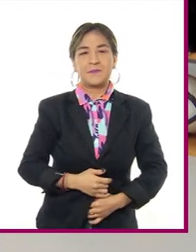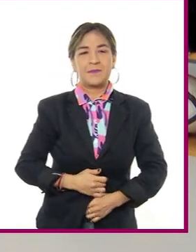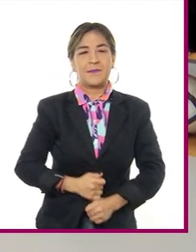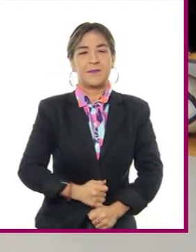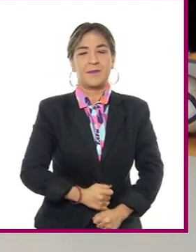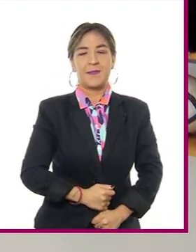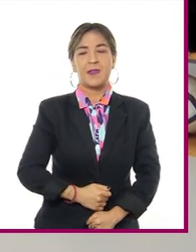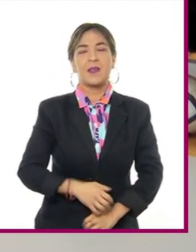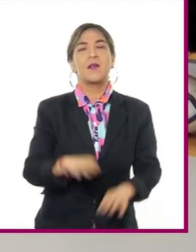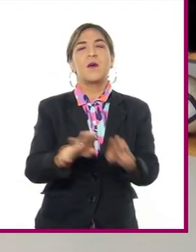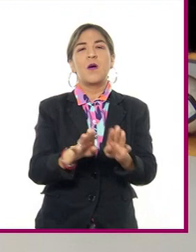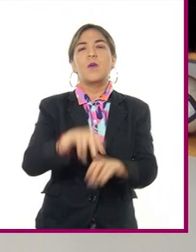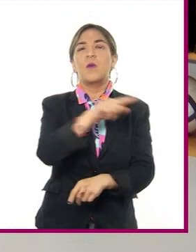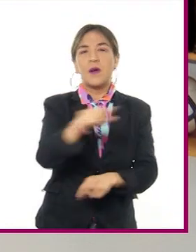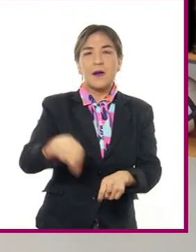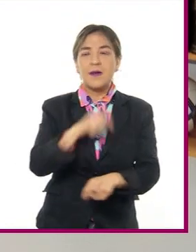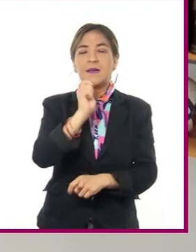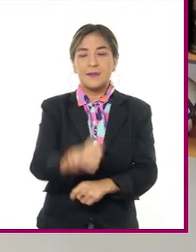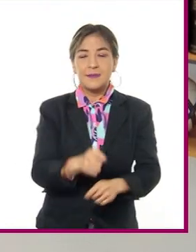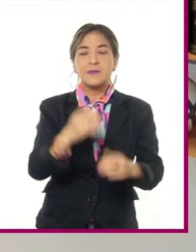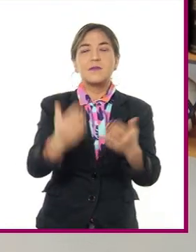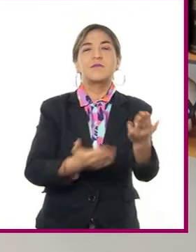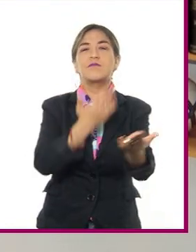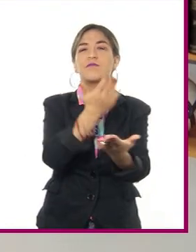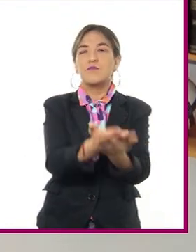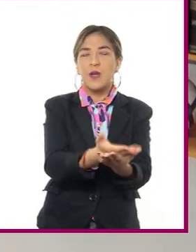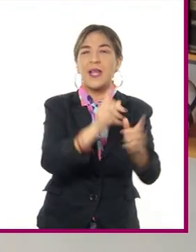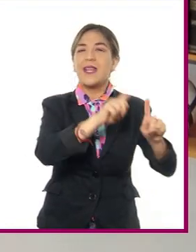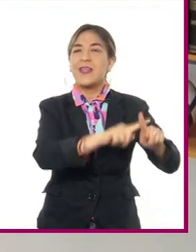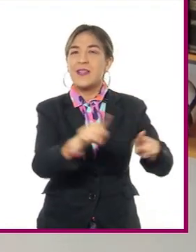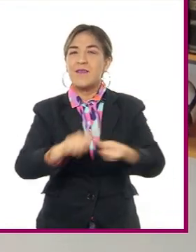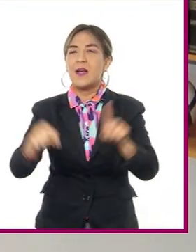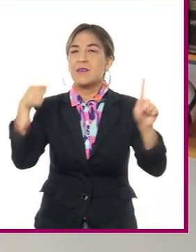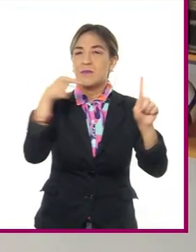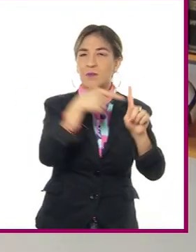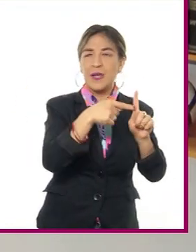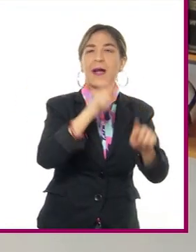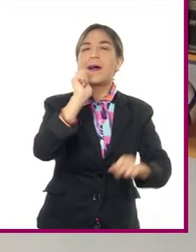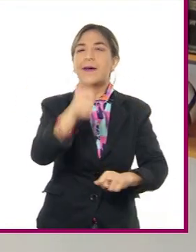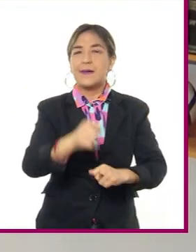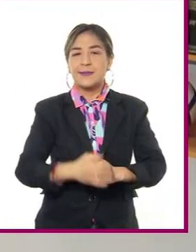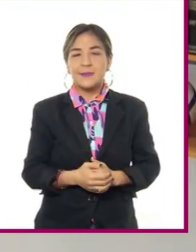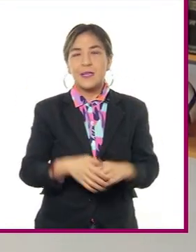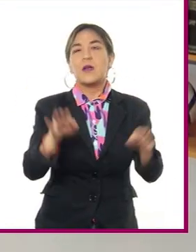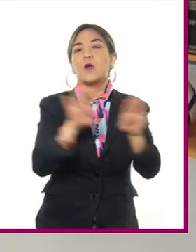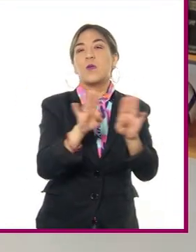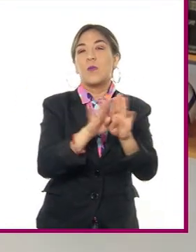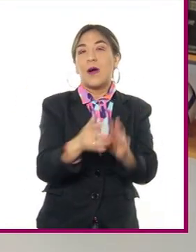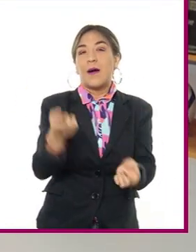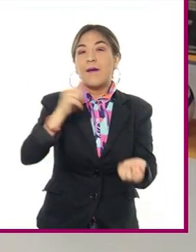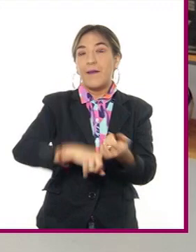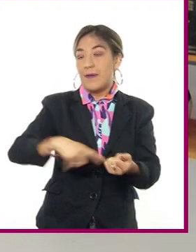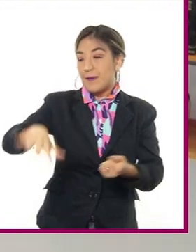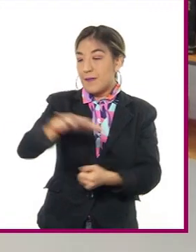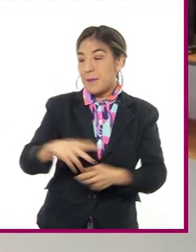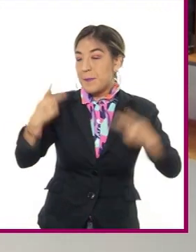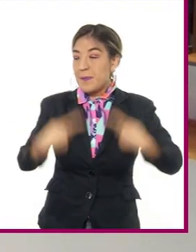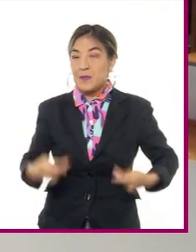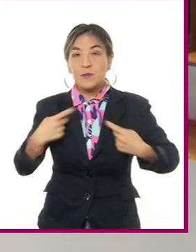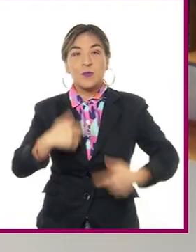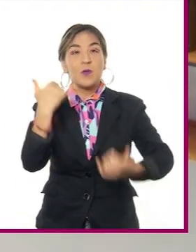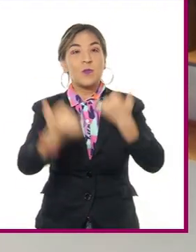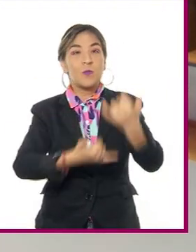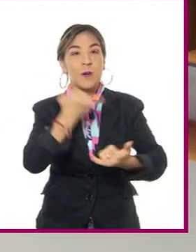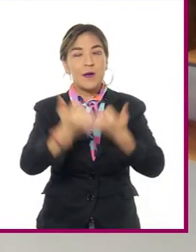cada una de ellas cumple un propósito distinto y tendrá una relevancia en el desarrollo del